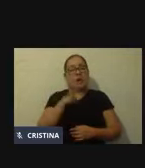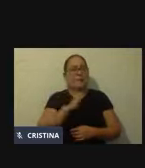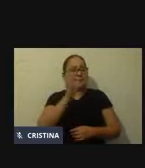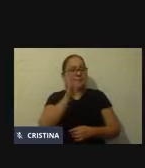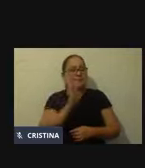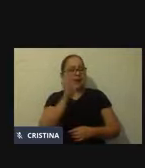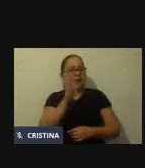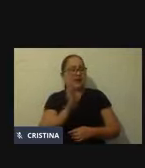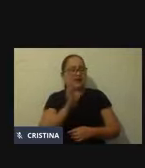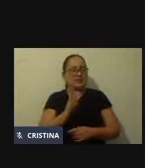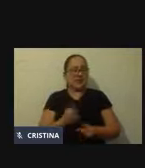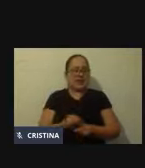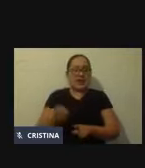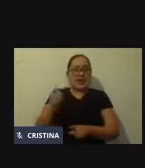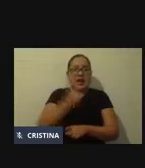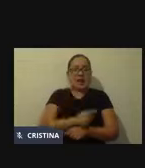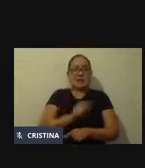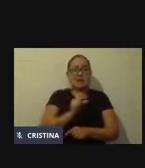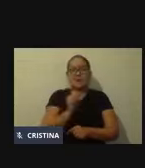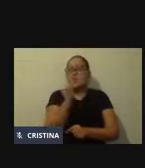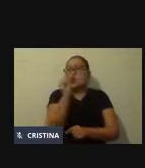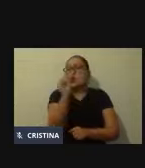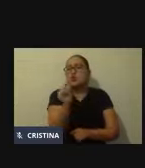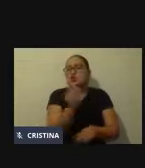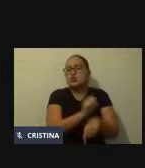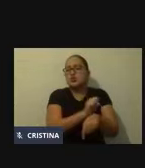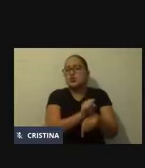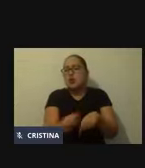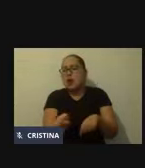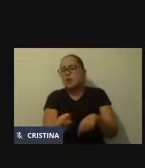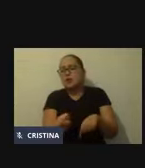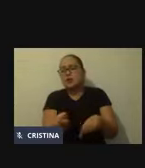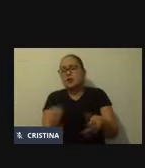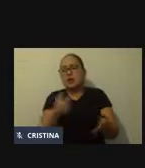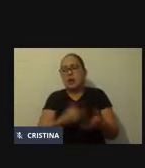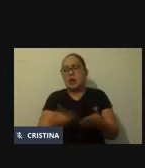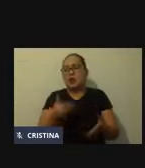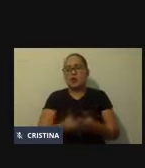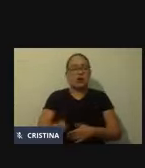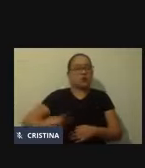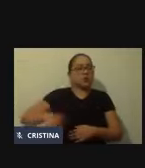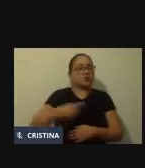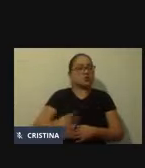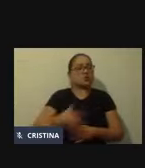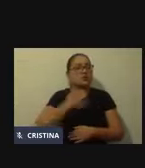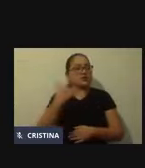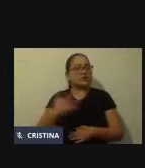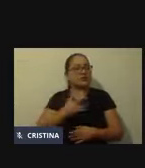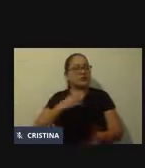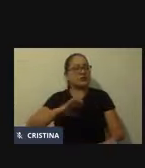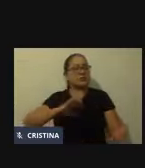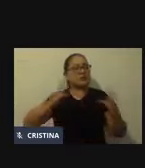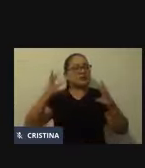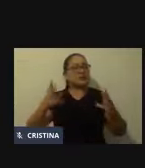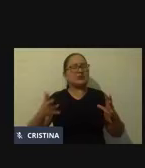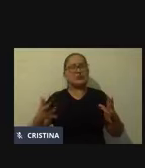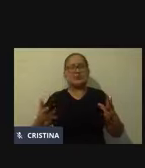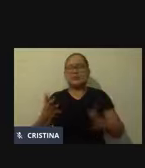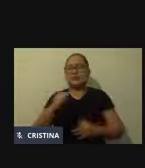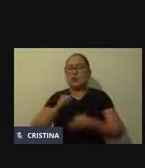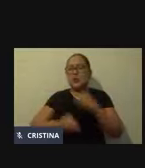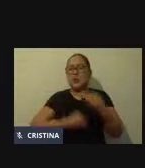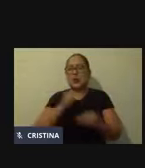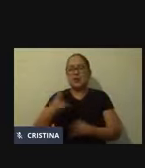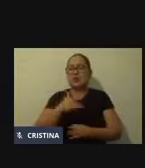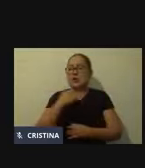antes era un rasguñitito, ahorita es una costra, porque estamos a flor de piel con todo, me refiero en el sentido emocional, ¿no? De